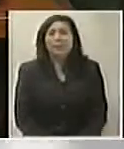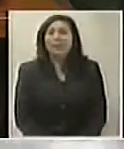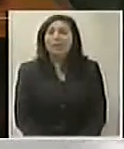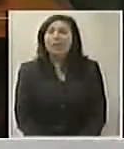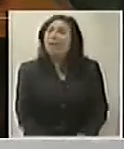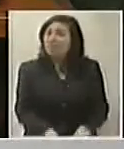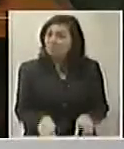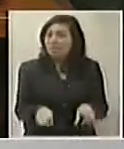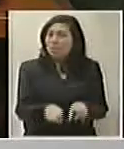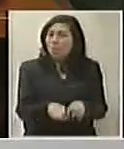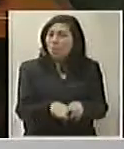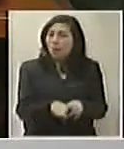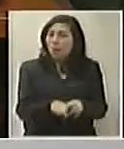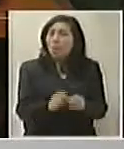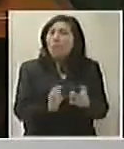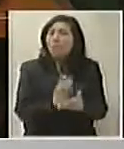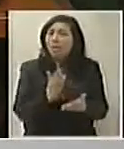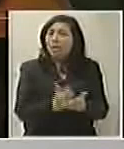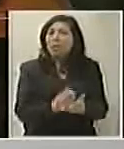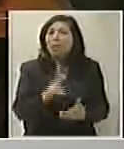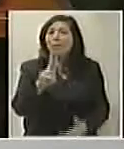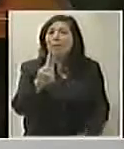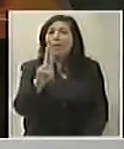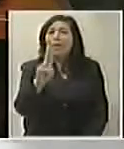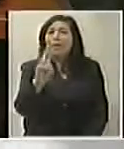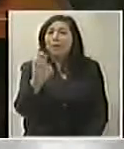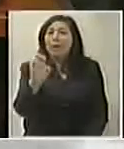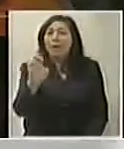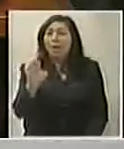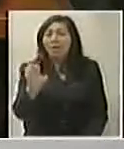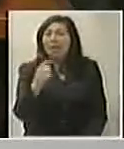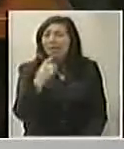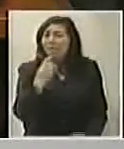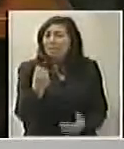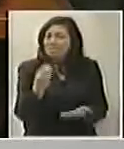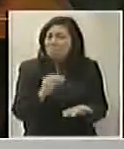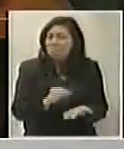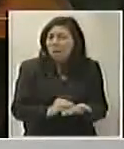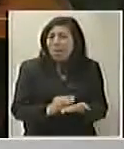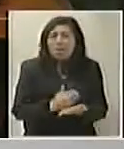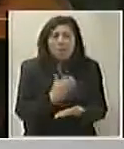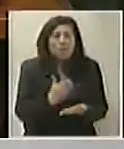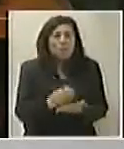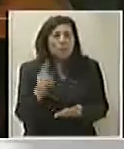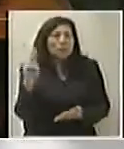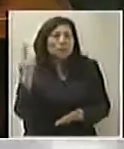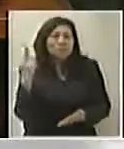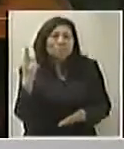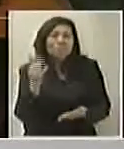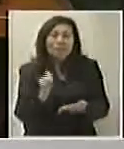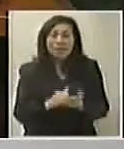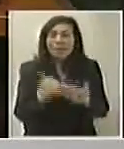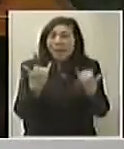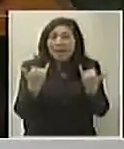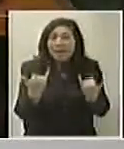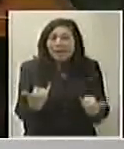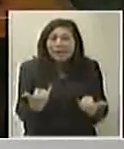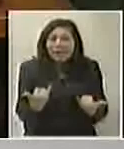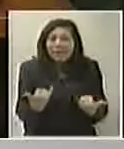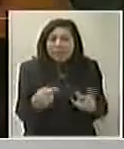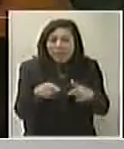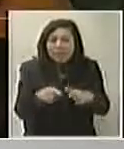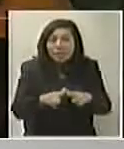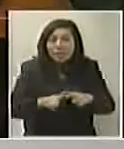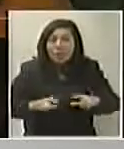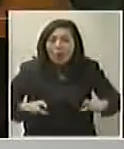ha acontecido en el BRAE, donde se han señalado gravísimos actos de corrupción. Y acá, en este